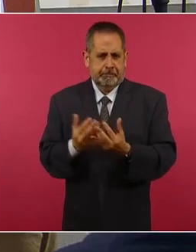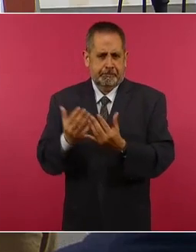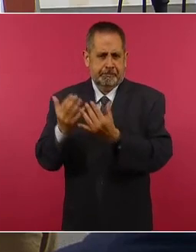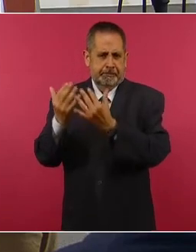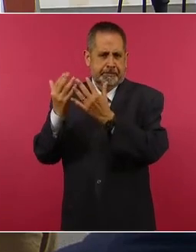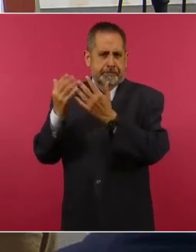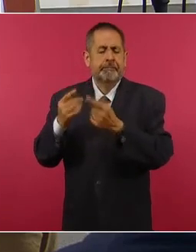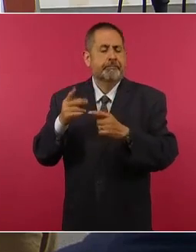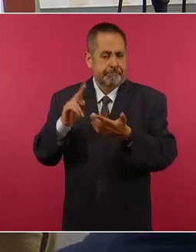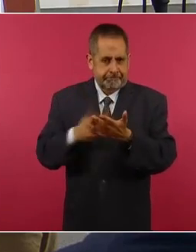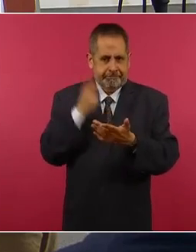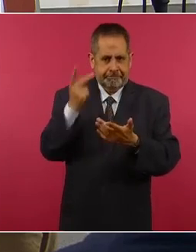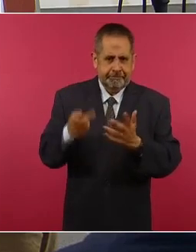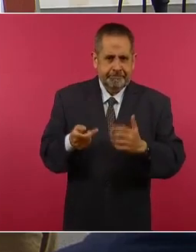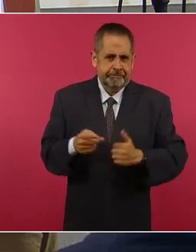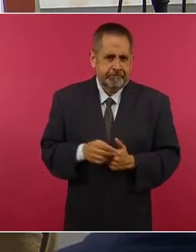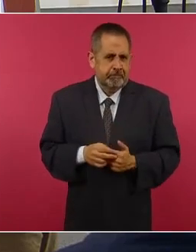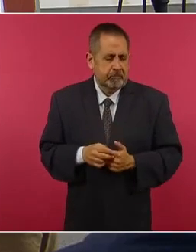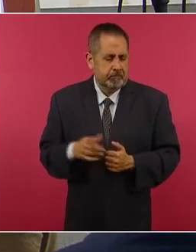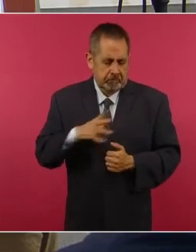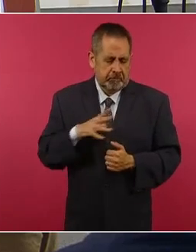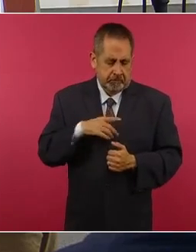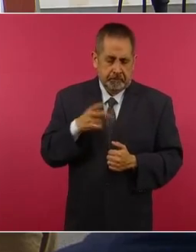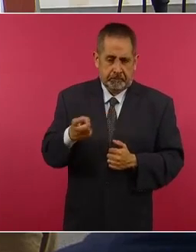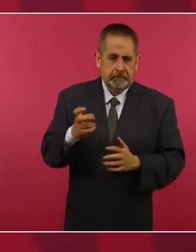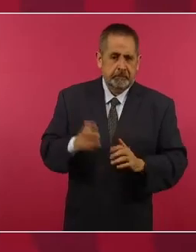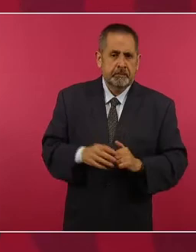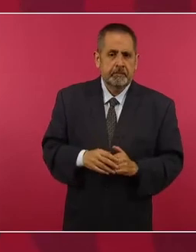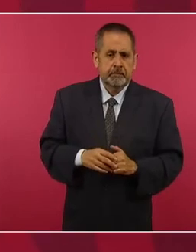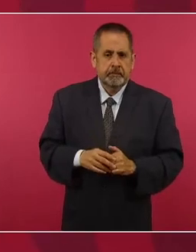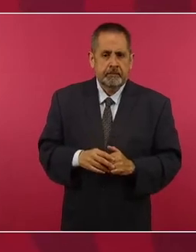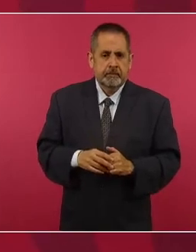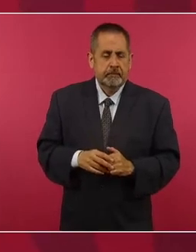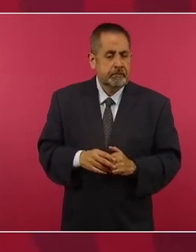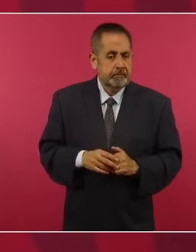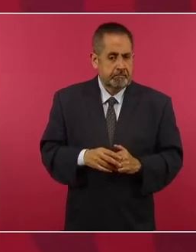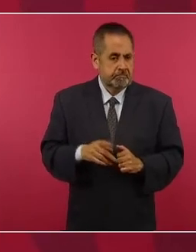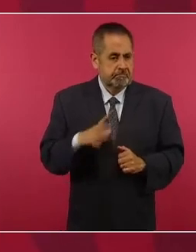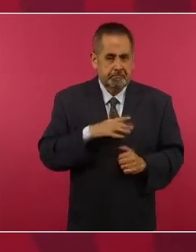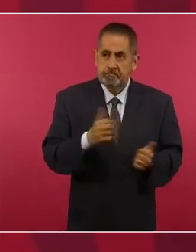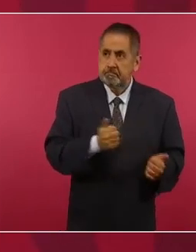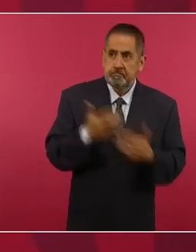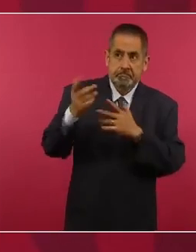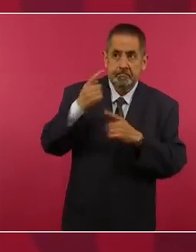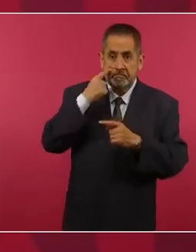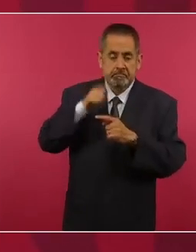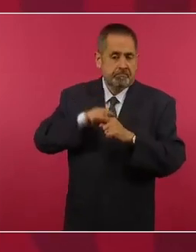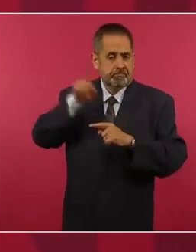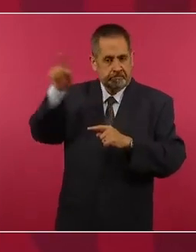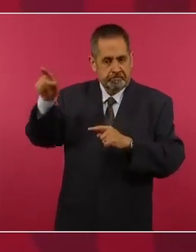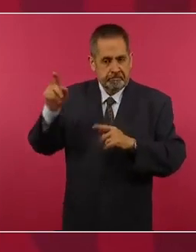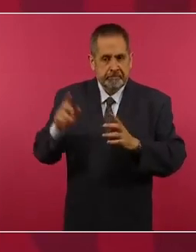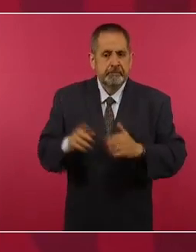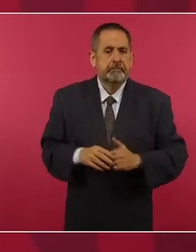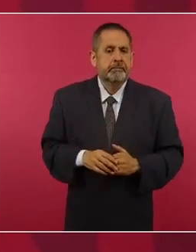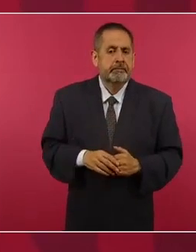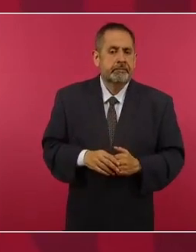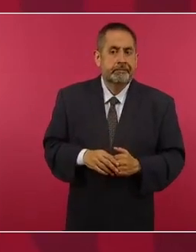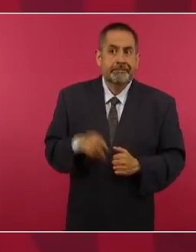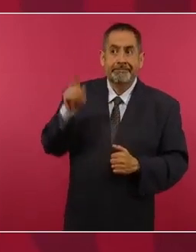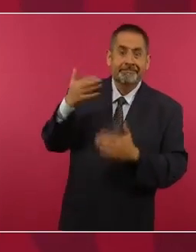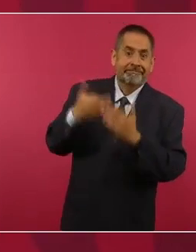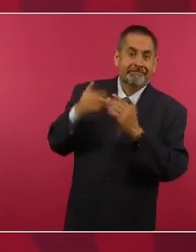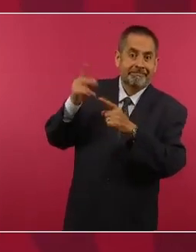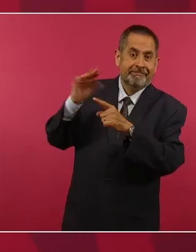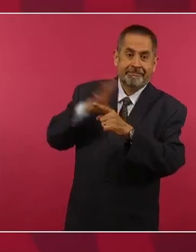vuelve otra vez a regasificar con otra planta, ahora que hace falta el